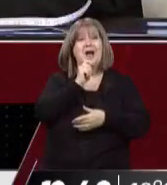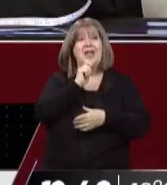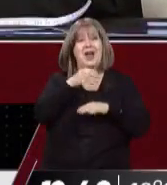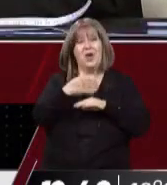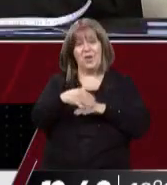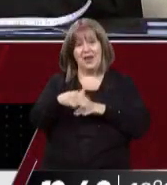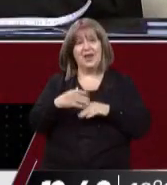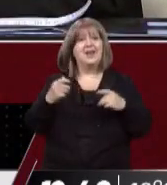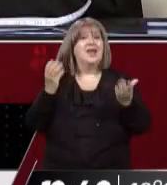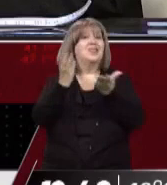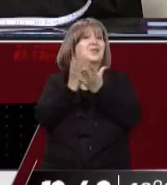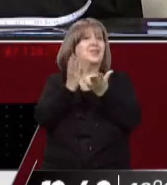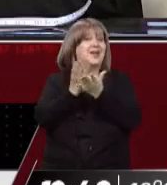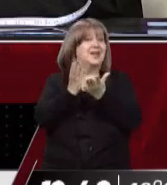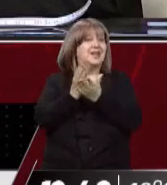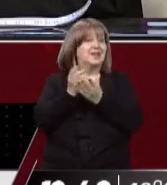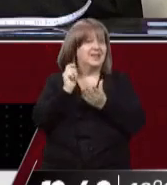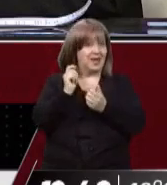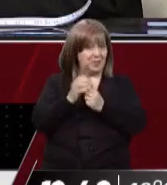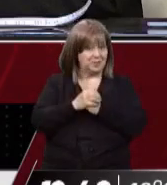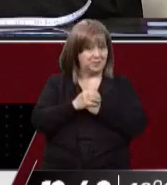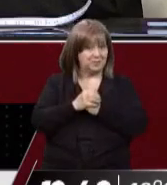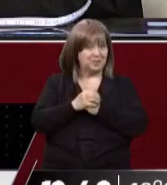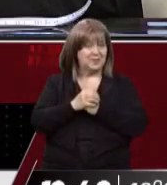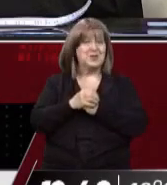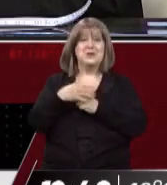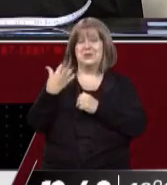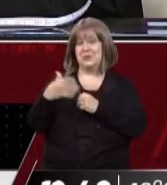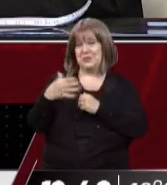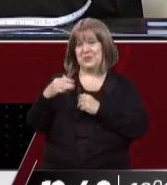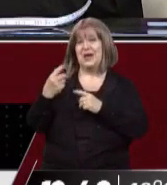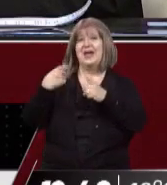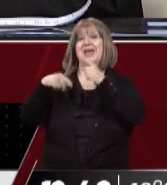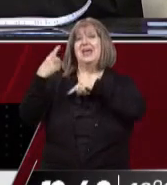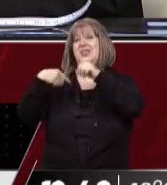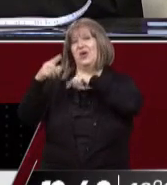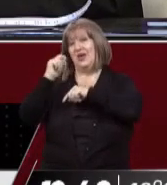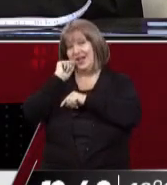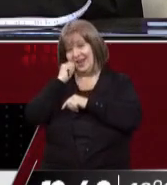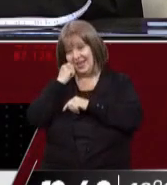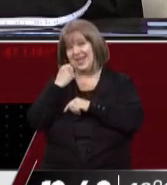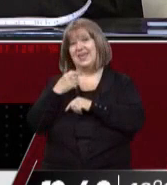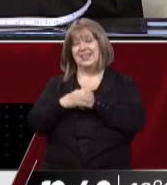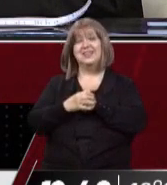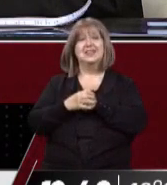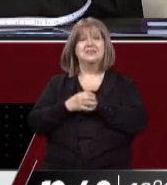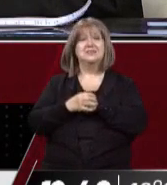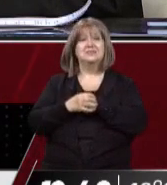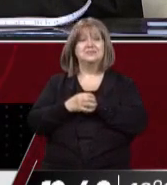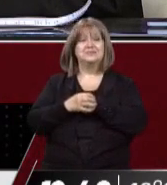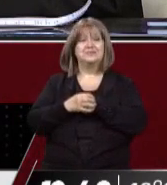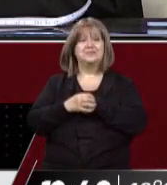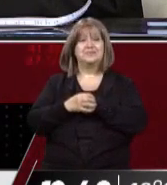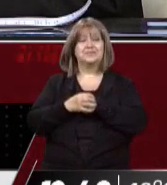buenas tardes. El que diga que no hay historias lindas para contar en Mendoza, que venga a... Perdón, me saco esto